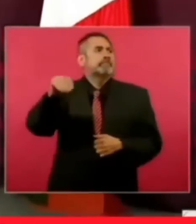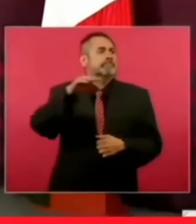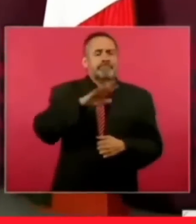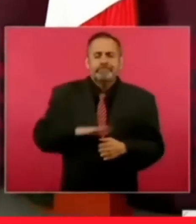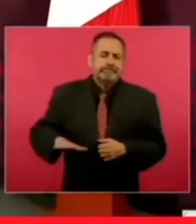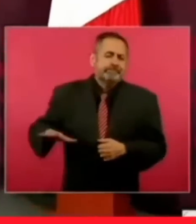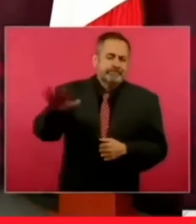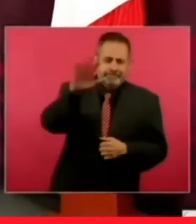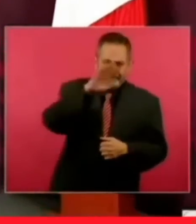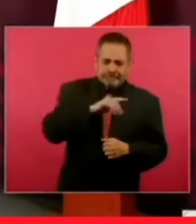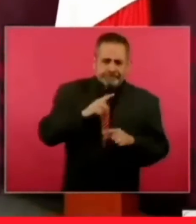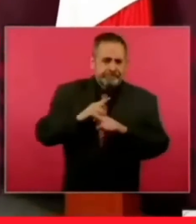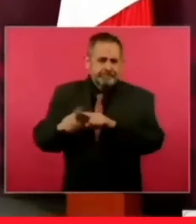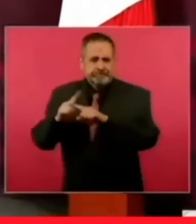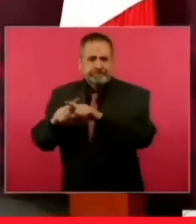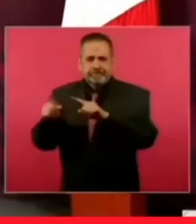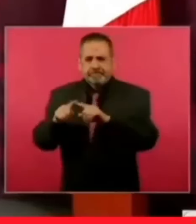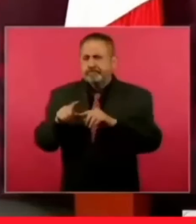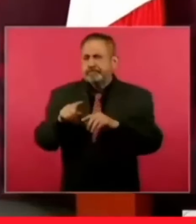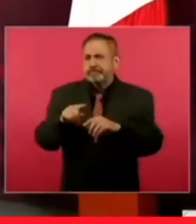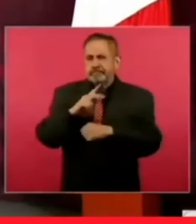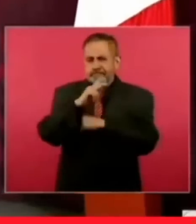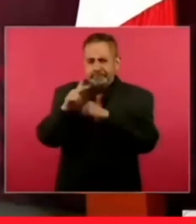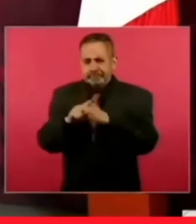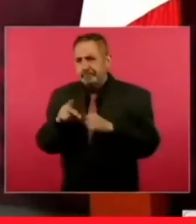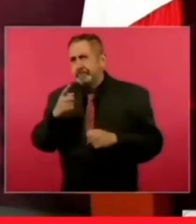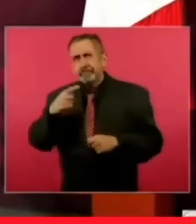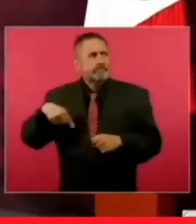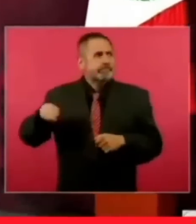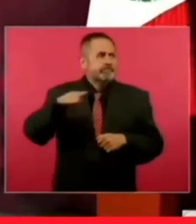por todas las regiones del país.